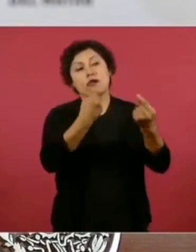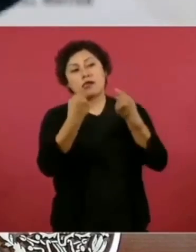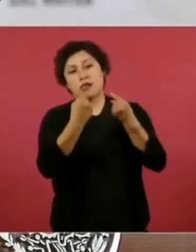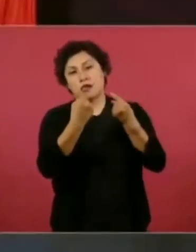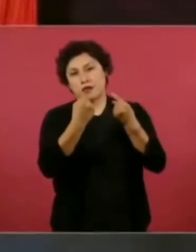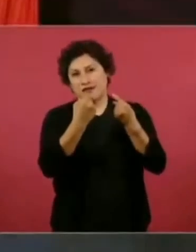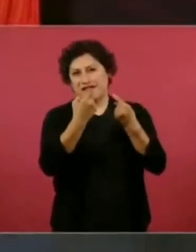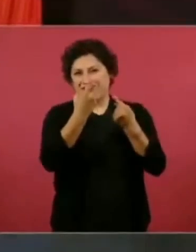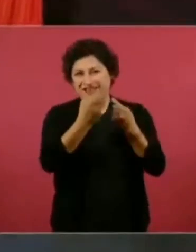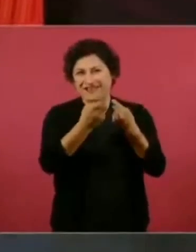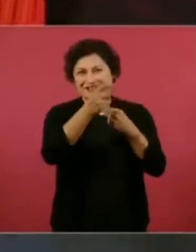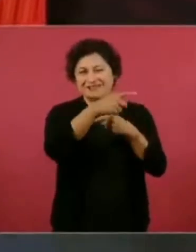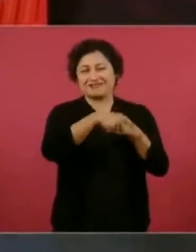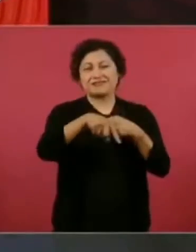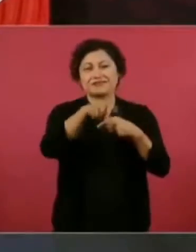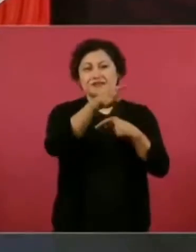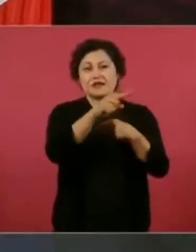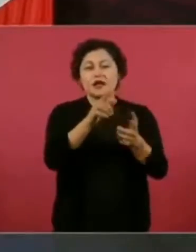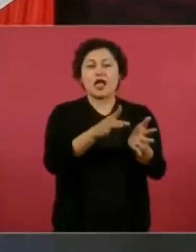todo lo hacen